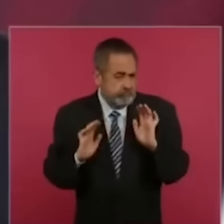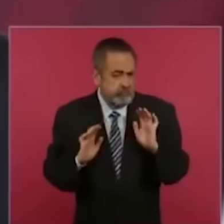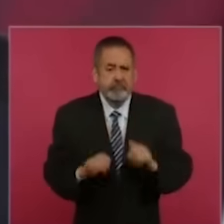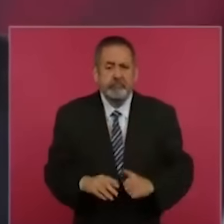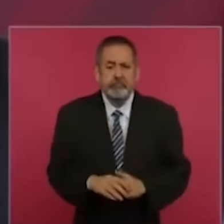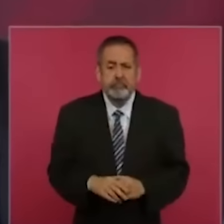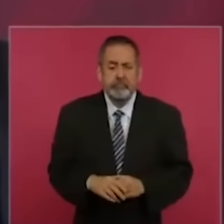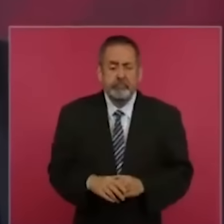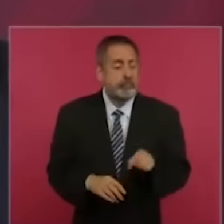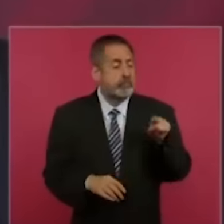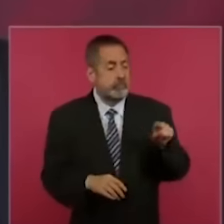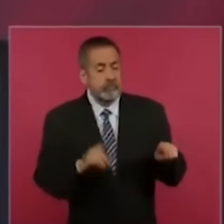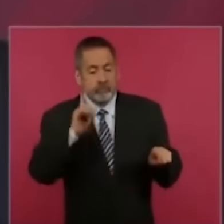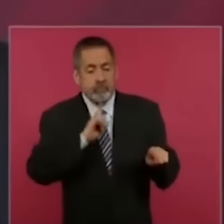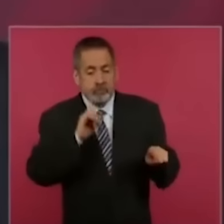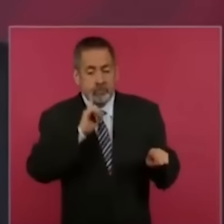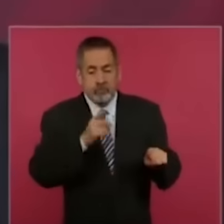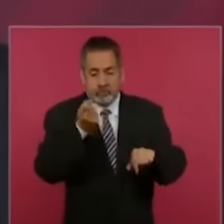su